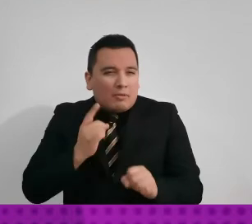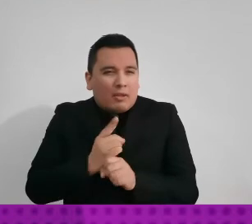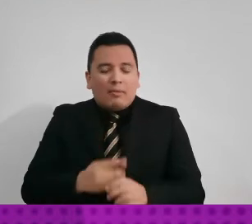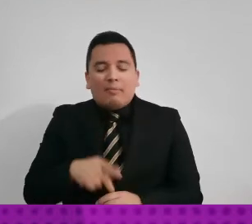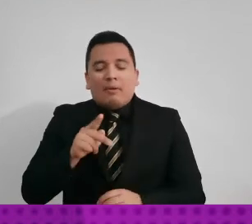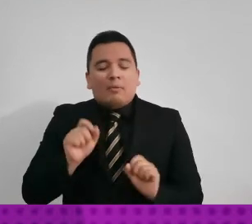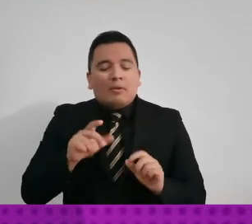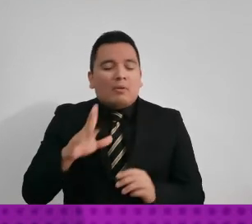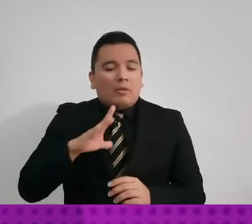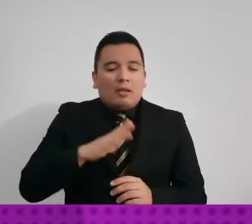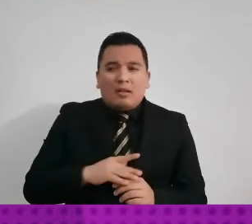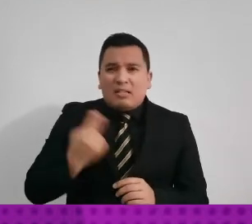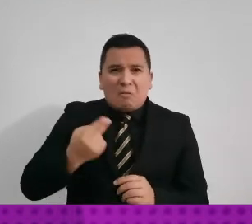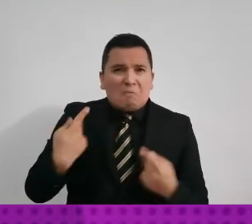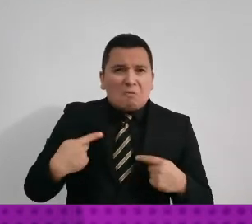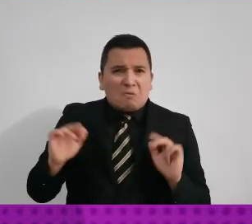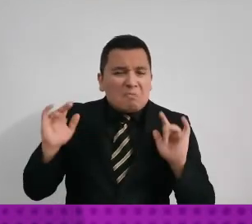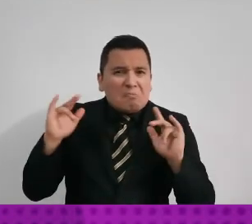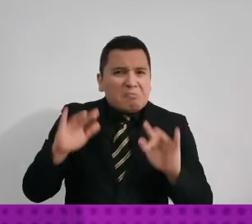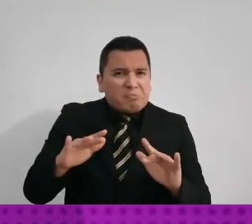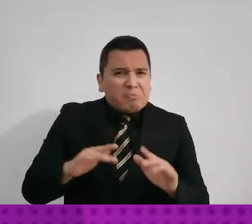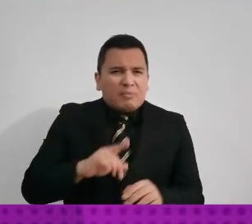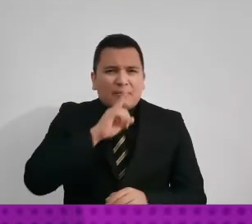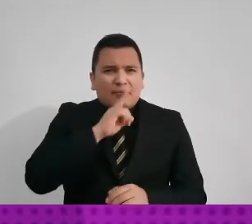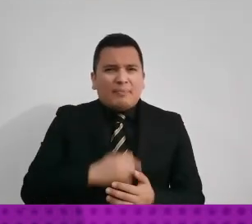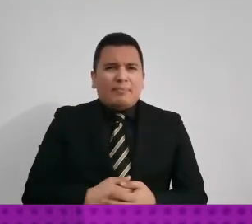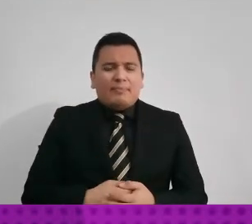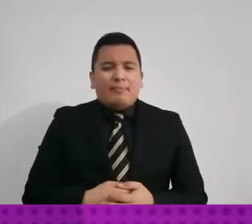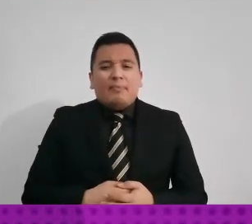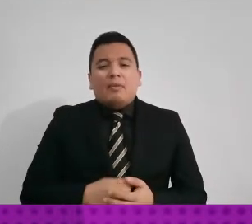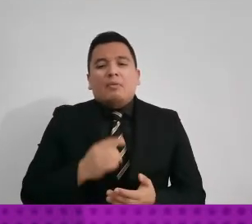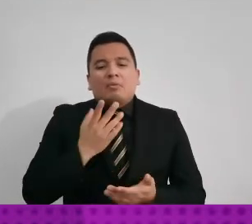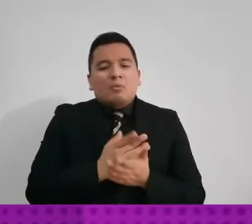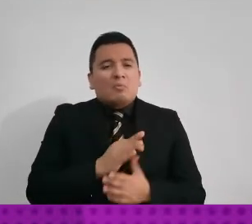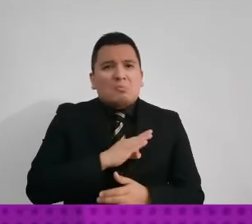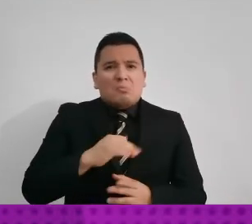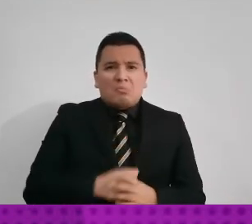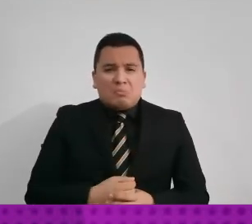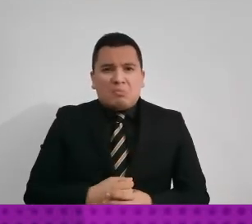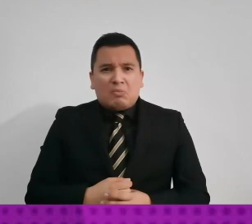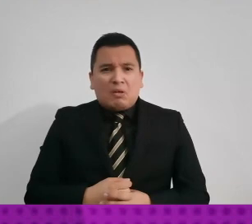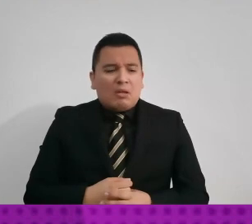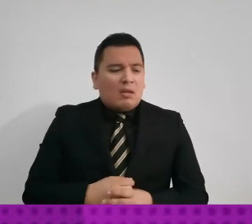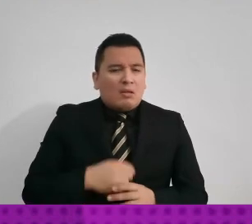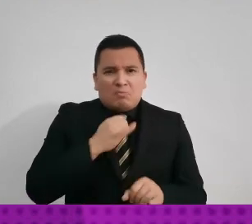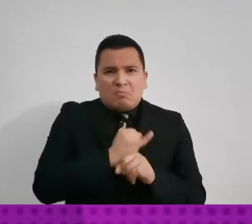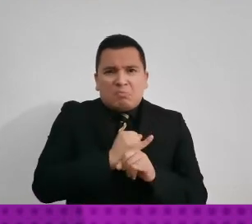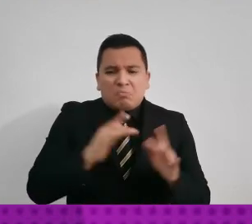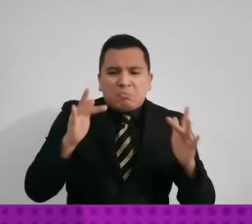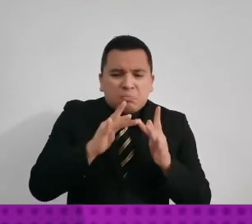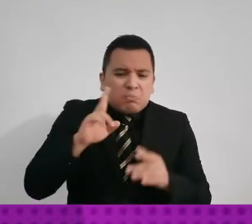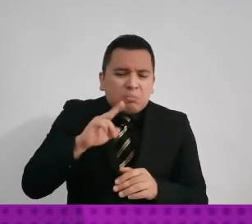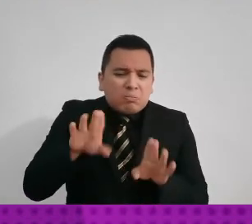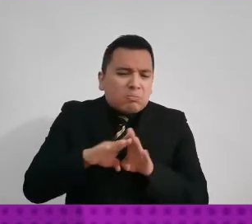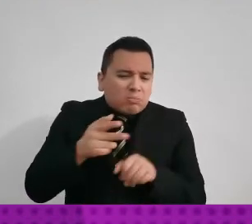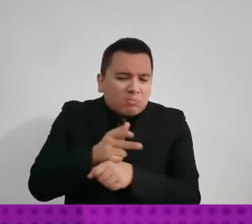partidos políticos, sin la necesidad de estar aglomerados en los comités municipales, pues puedan dar seguimiento y revisen cómo se